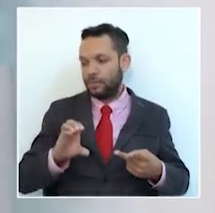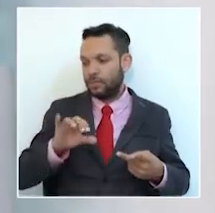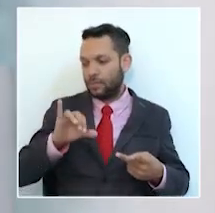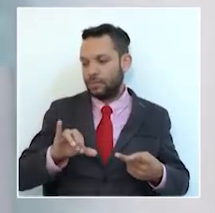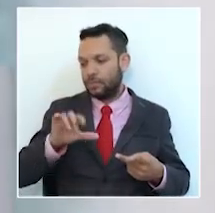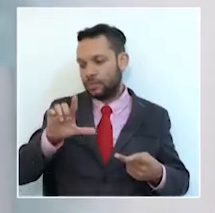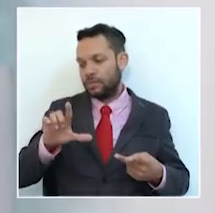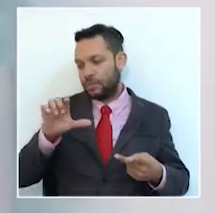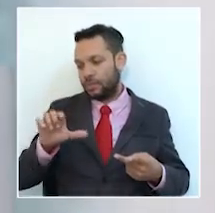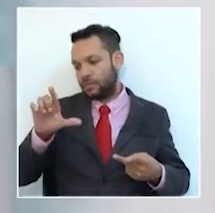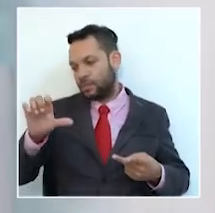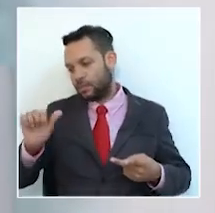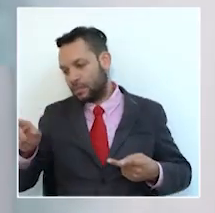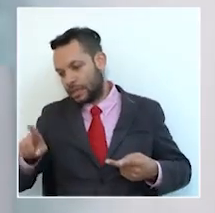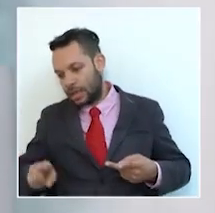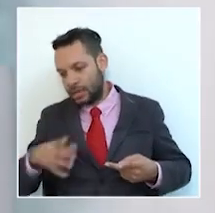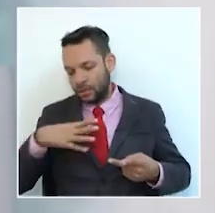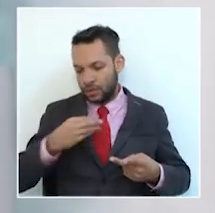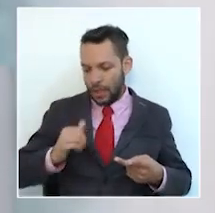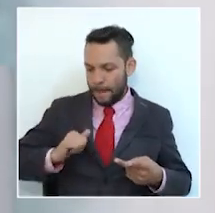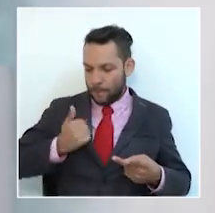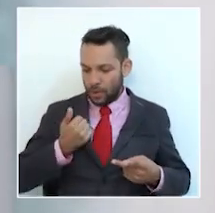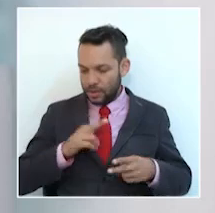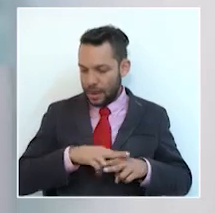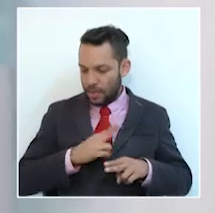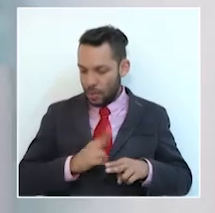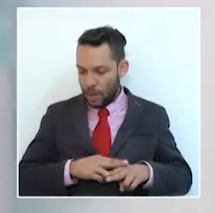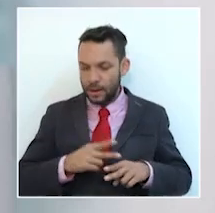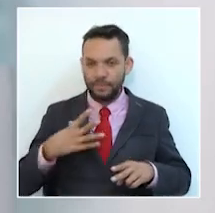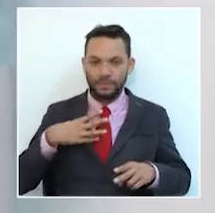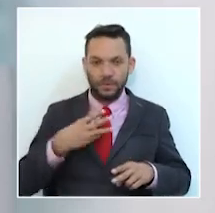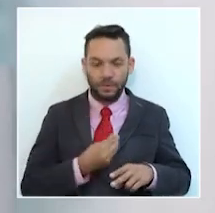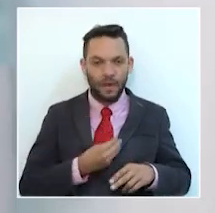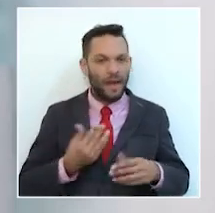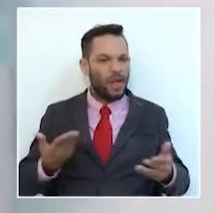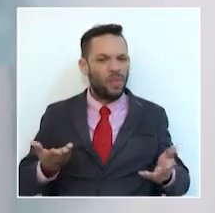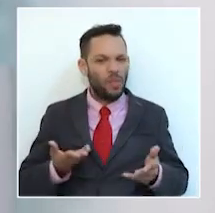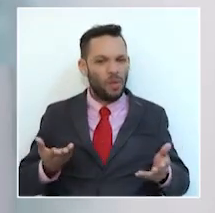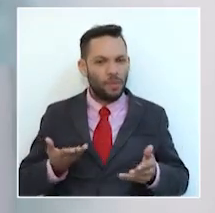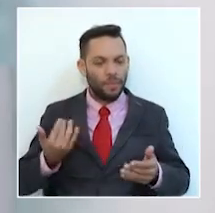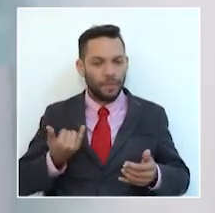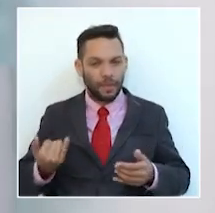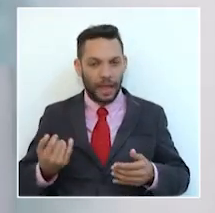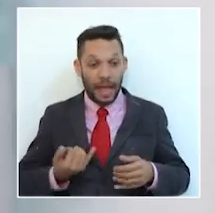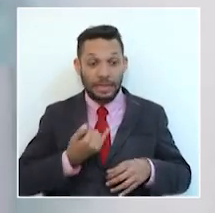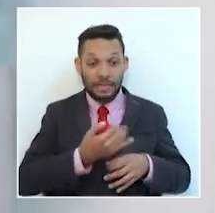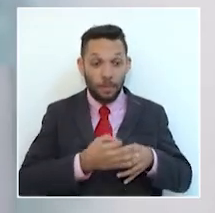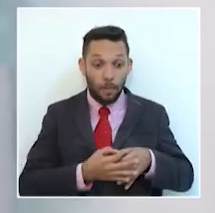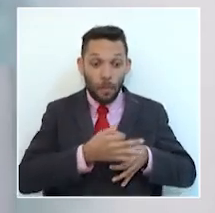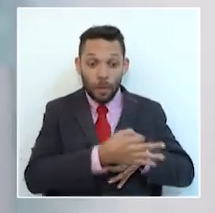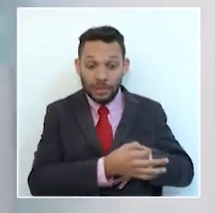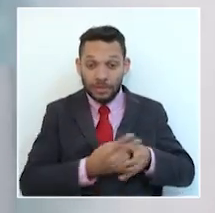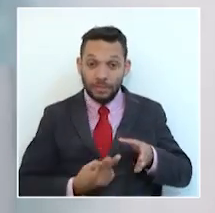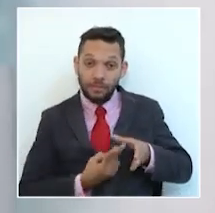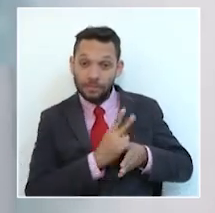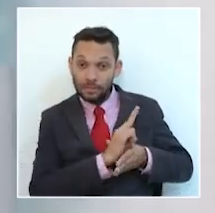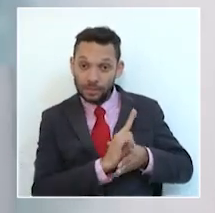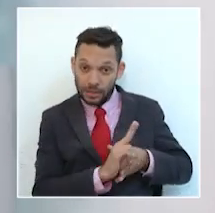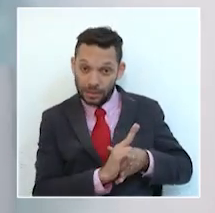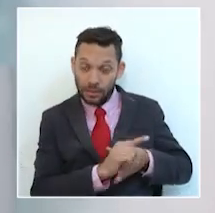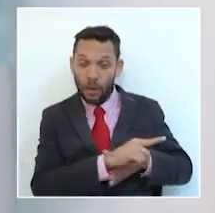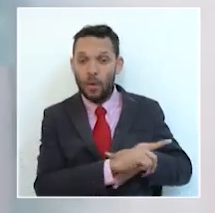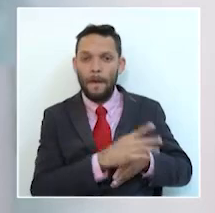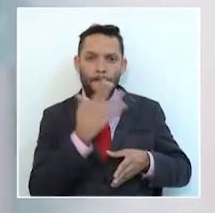que nosotros debemos de aprovechar aquí en la zona de villa maría y se tienen unos recursos